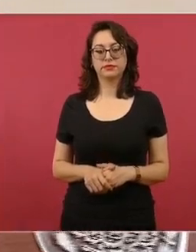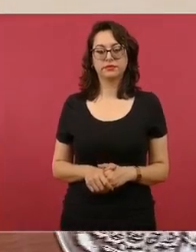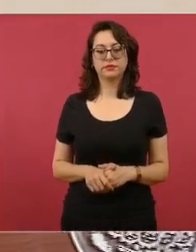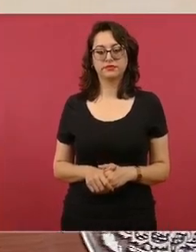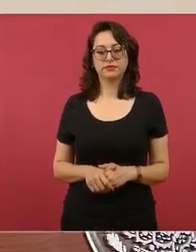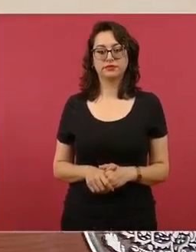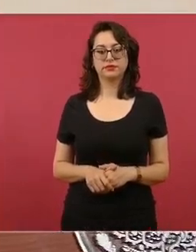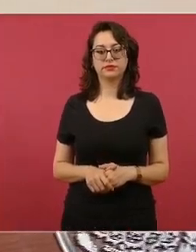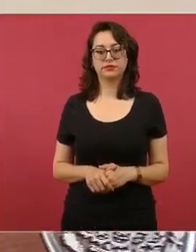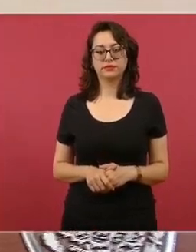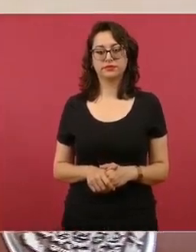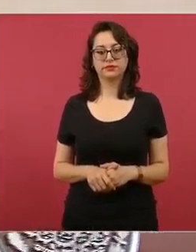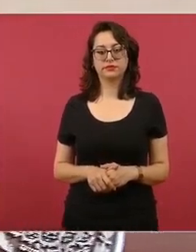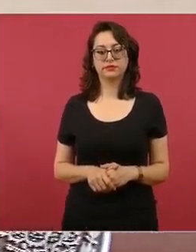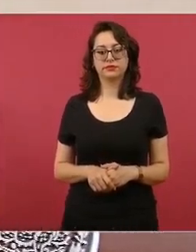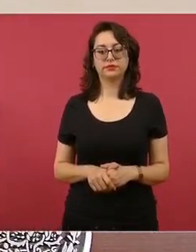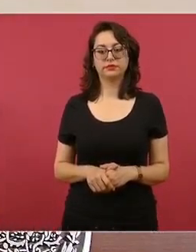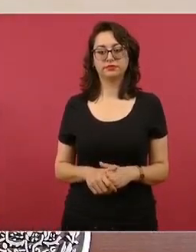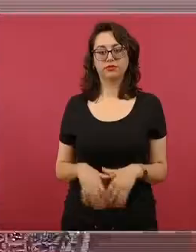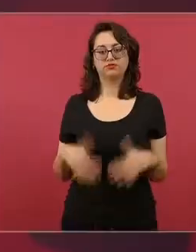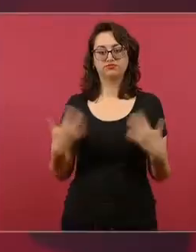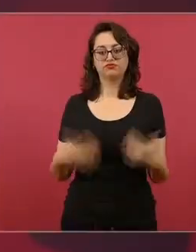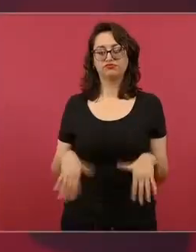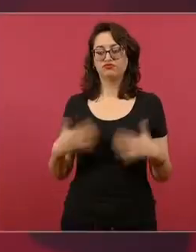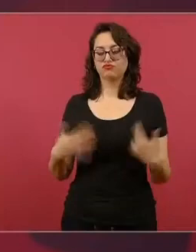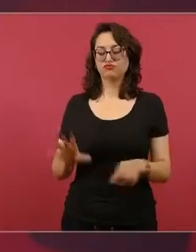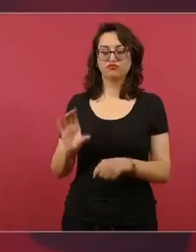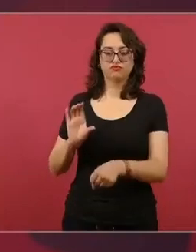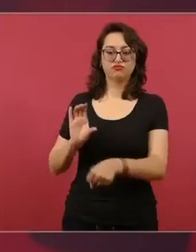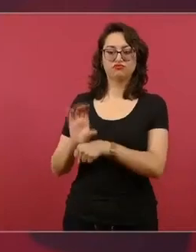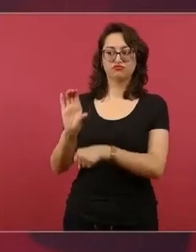es una bendición para Colombia